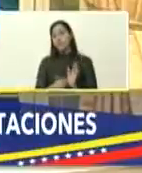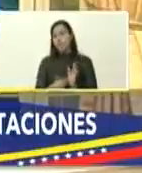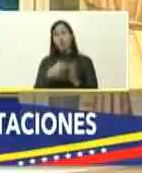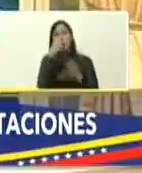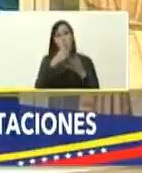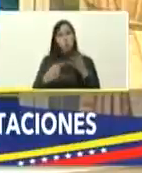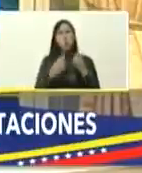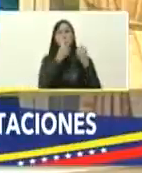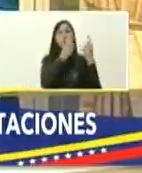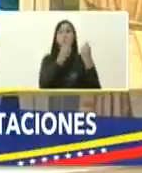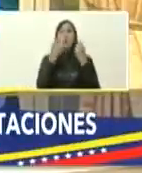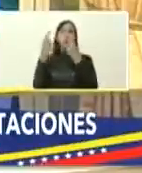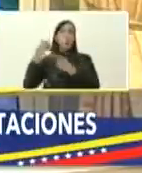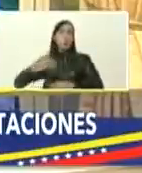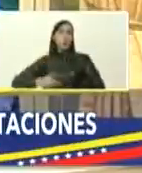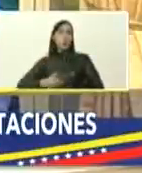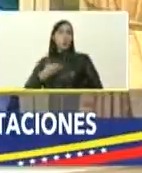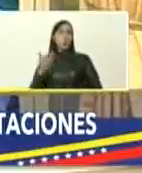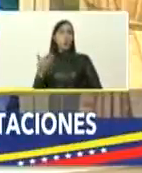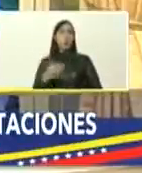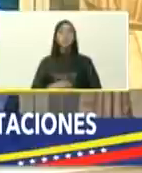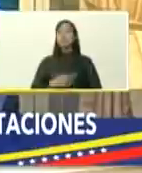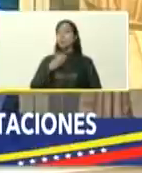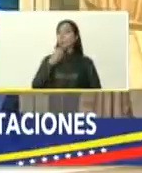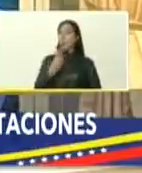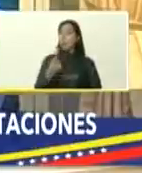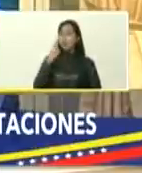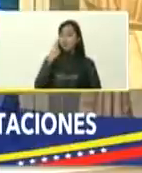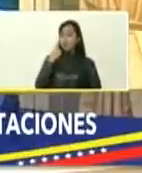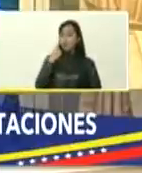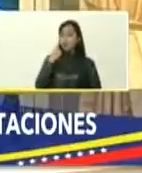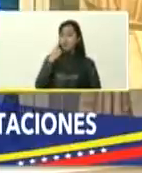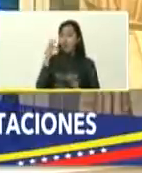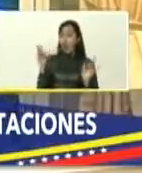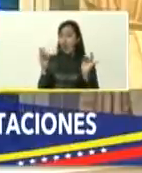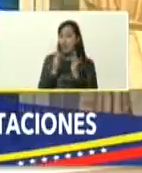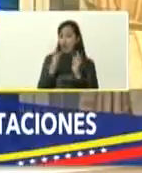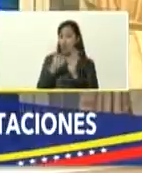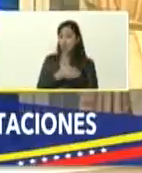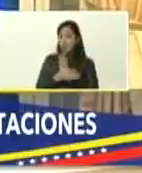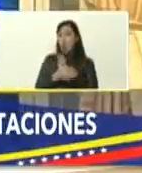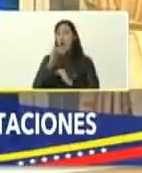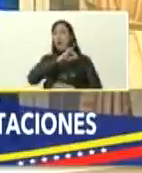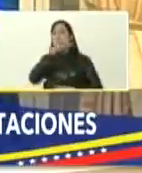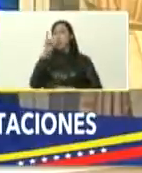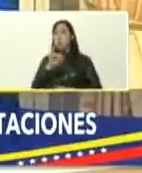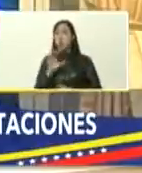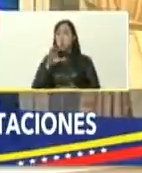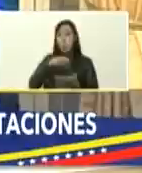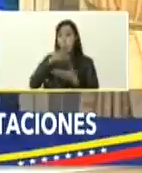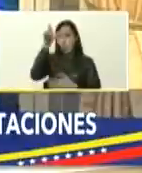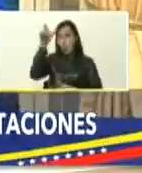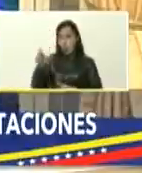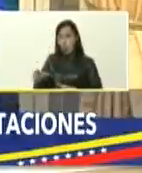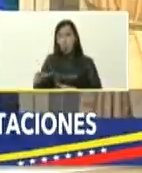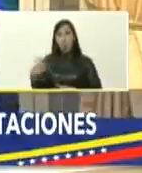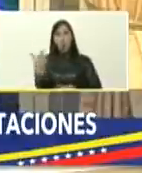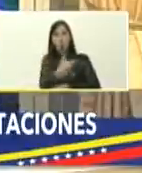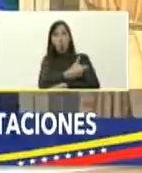productos exportables, señor Castro Soteldo. Bueno, fíjense aquí, tenemos un pase al Zulia. Allá está el gobernador Omar